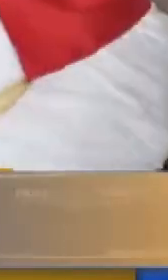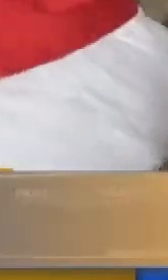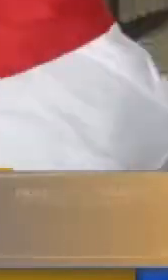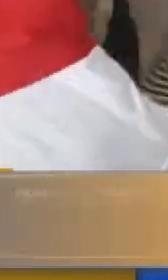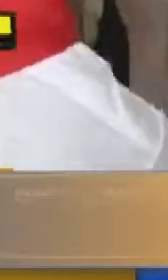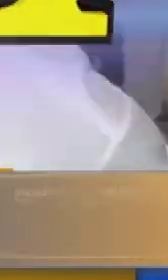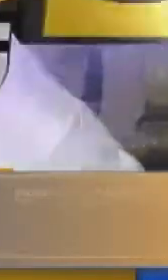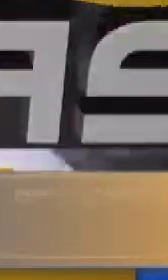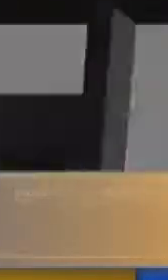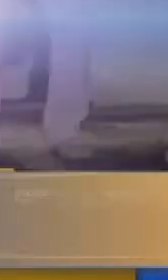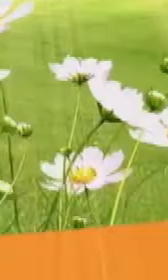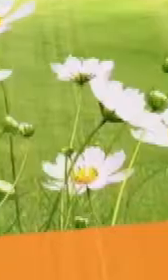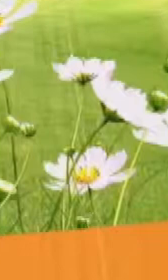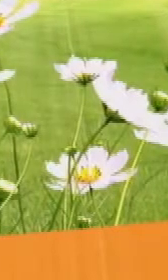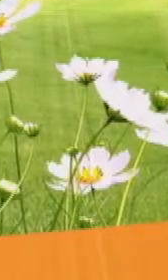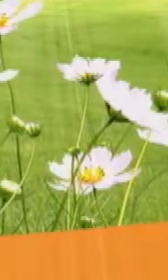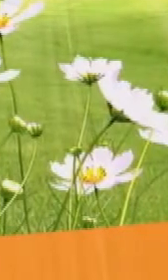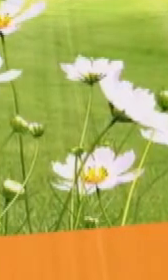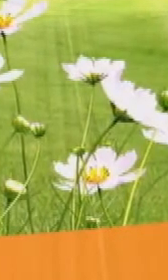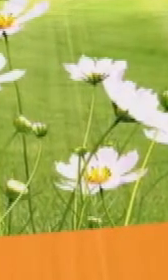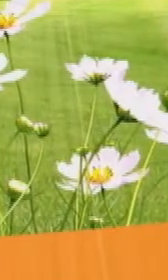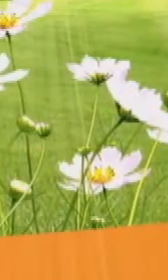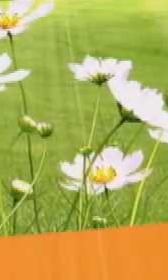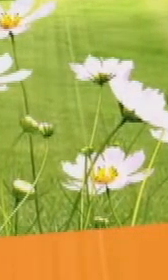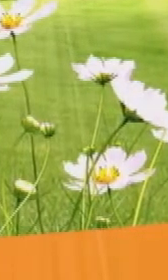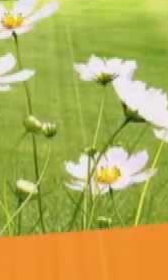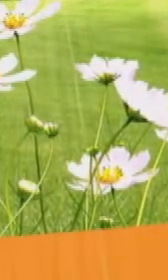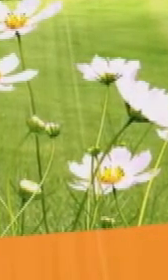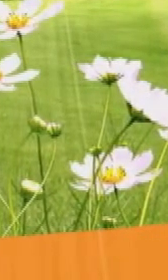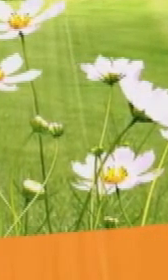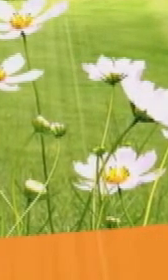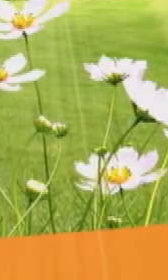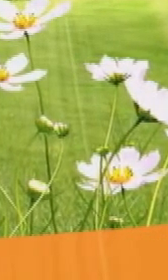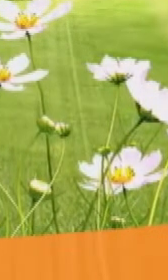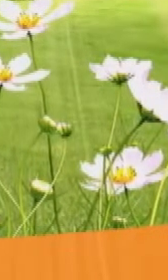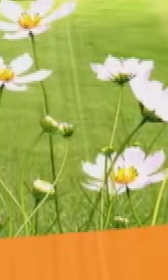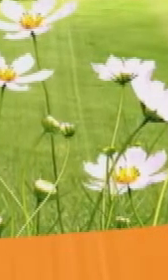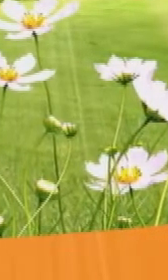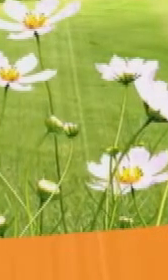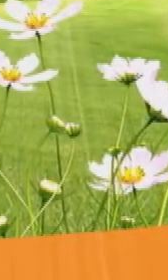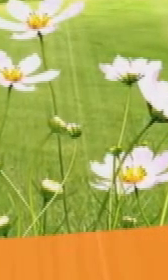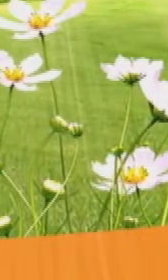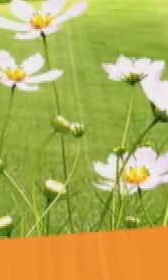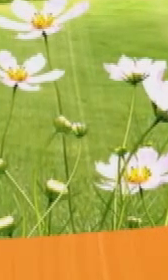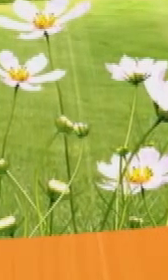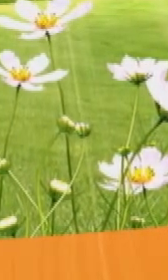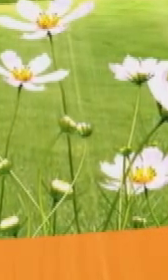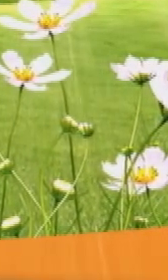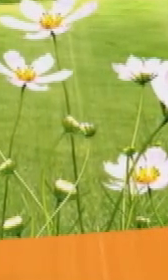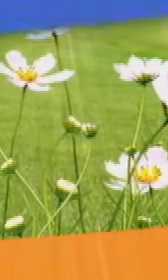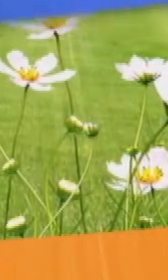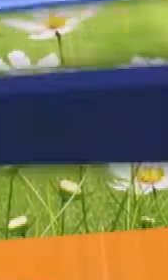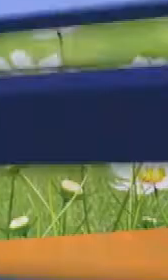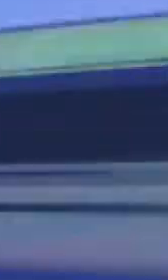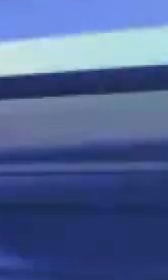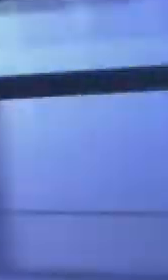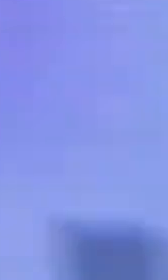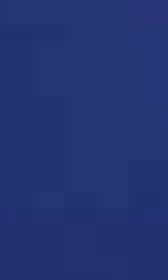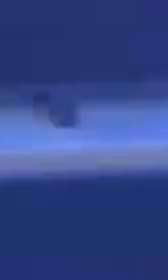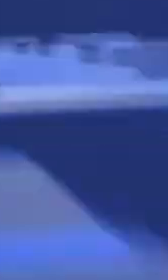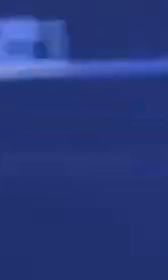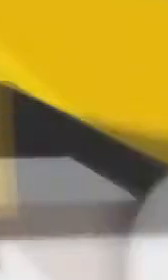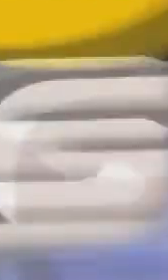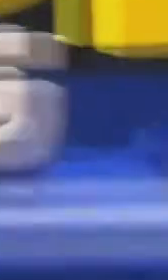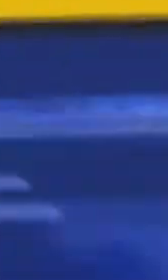de las escuelas de formación. Con el patrocinio de Barzol Ecológico, Barzol Aroma, Delicias, Líder en Limpieza, Enlace Noticias, el noticiero que usted quiere